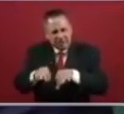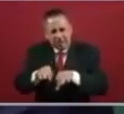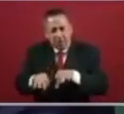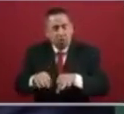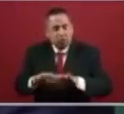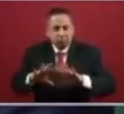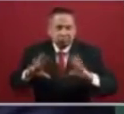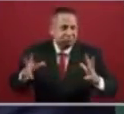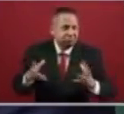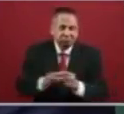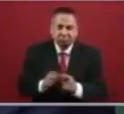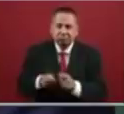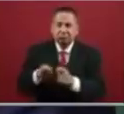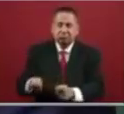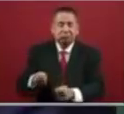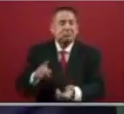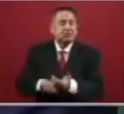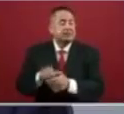Son